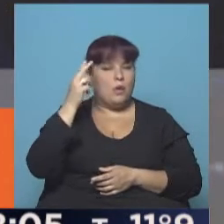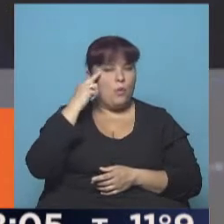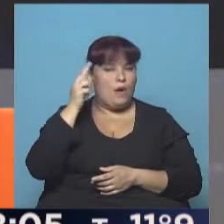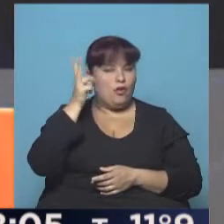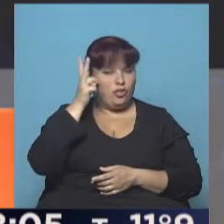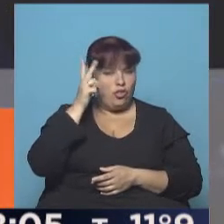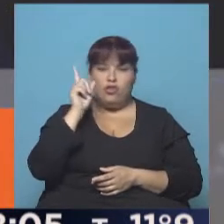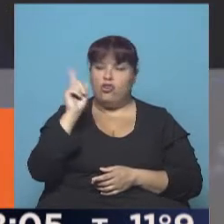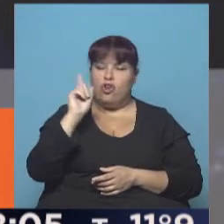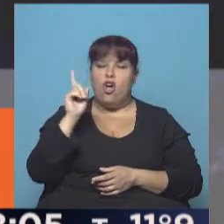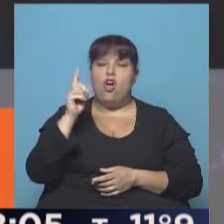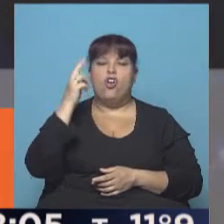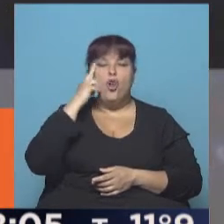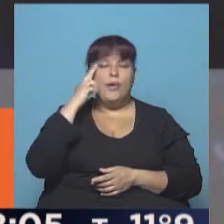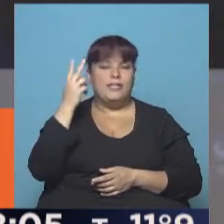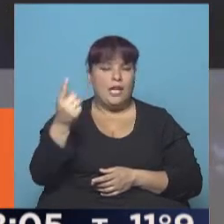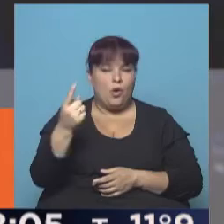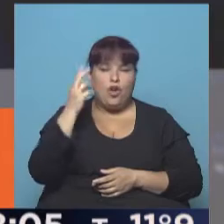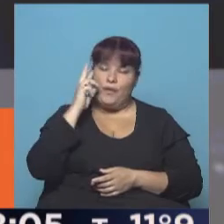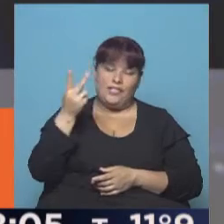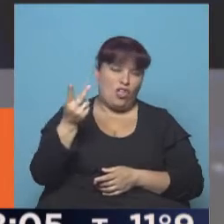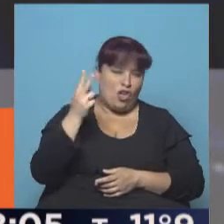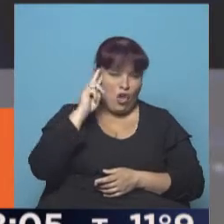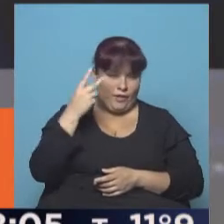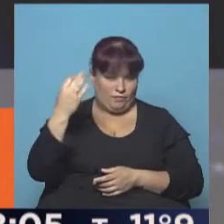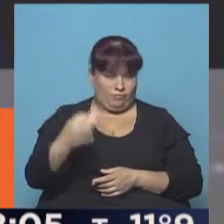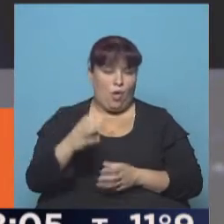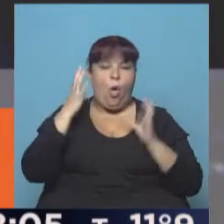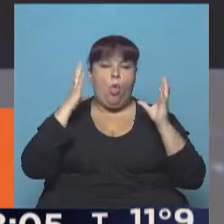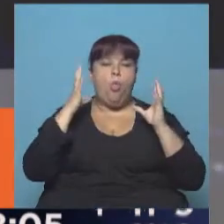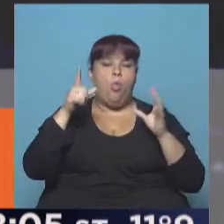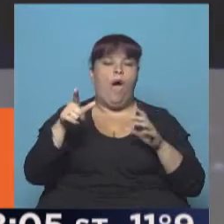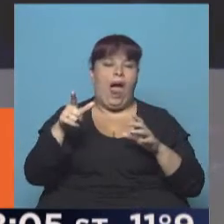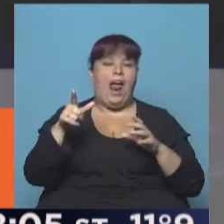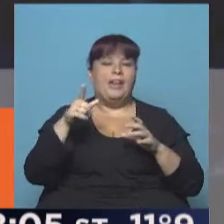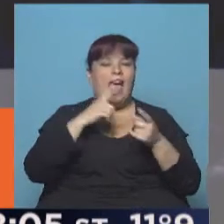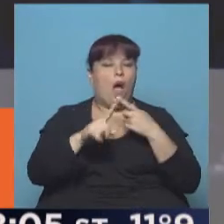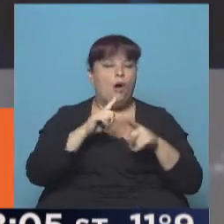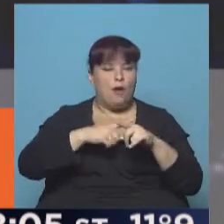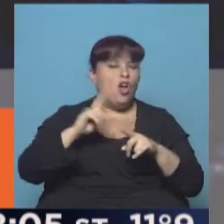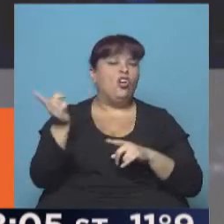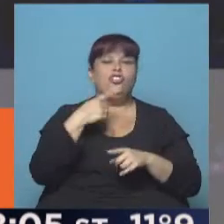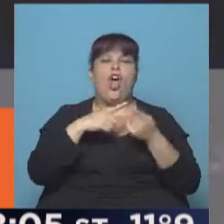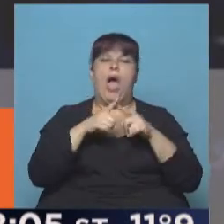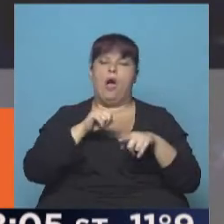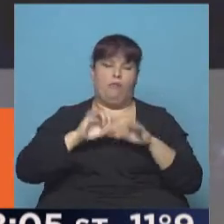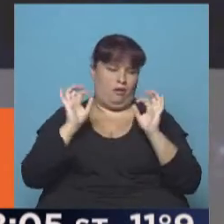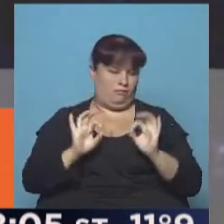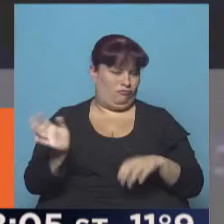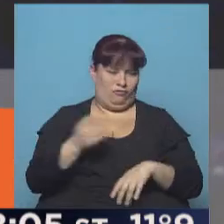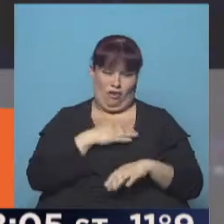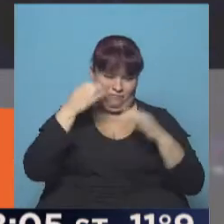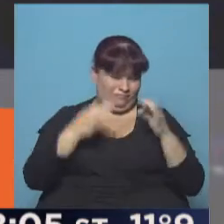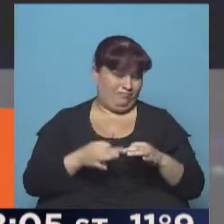88, no, en el año 92, cuando en el 92 cuando se pone, Duhalde hace un acuerdo político. Son todos acuerdos políticos, claro.